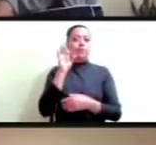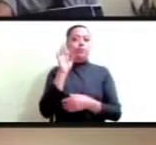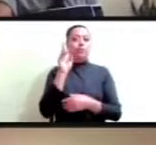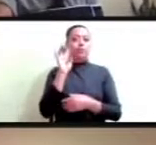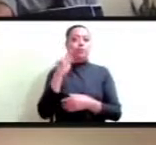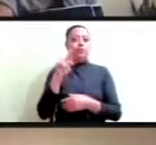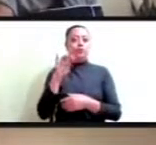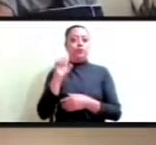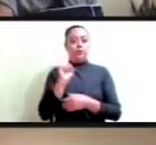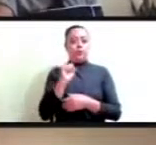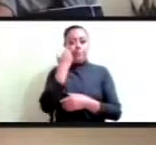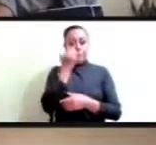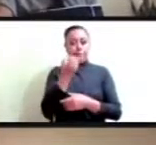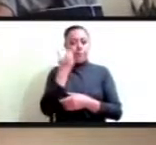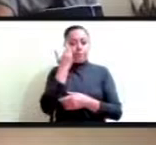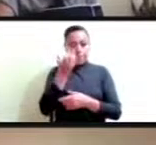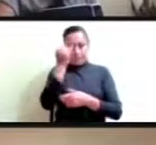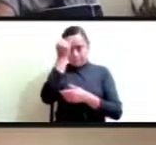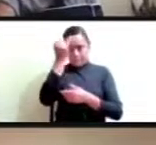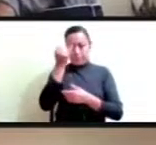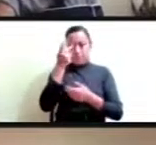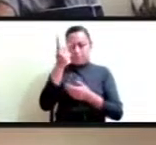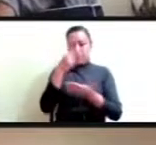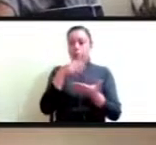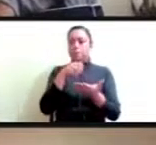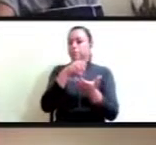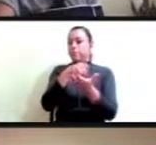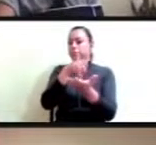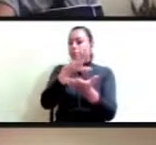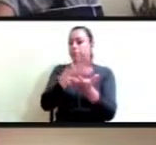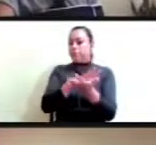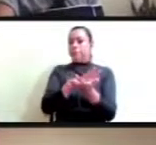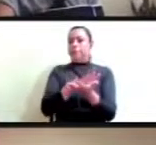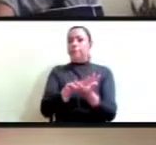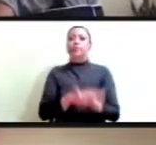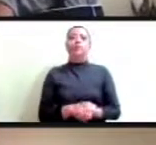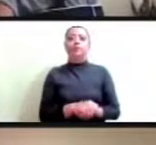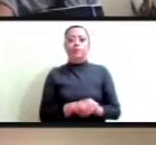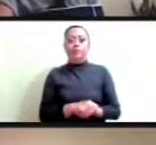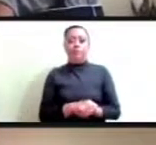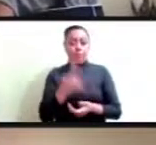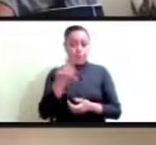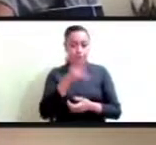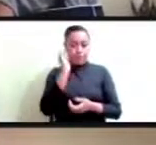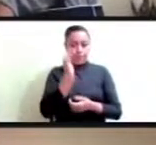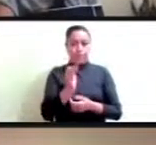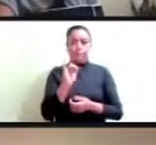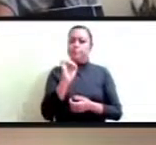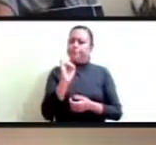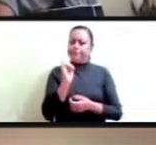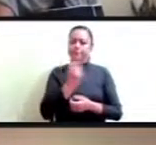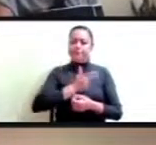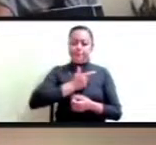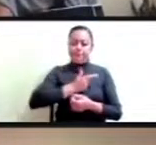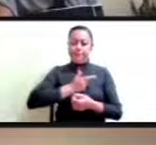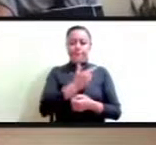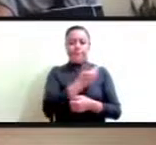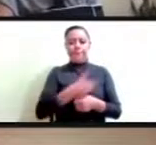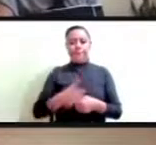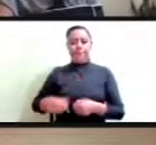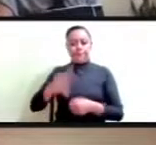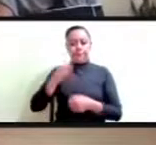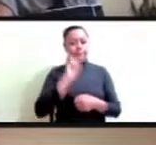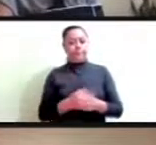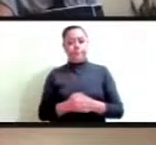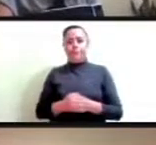iniciativa. Diputado Aboitiz, ¿acepta la suscripción? Sí, con gusto, presidenta. Gracias, diputado. Con fundamento